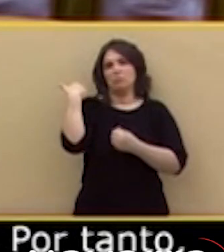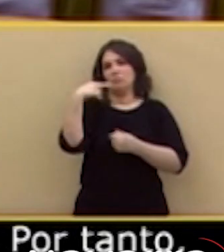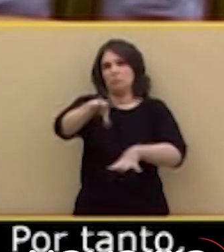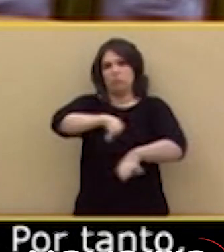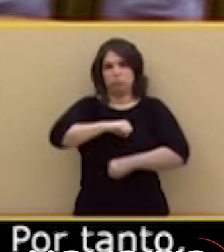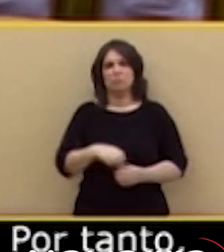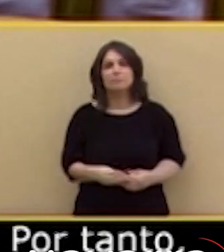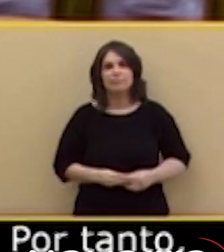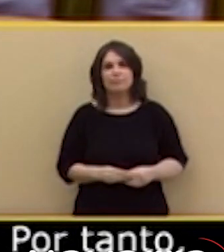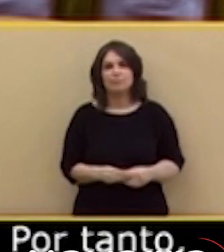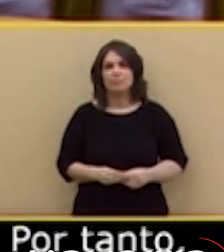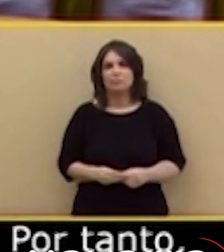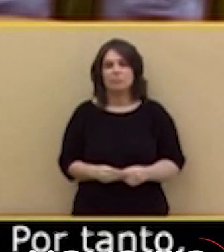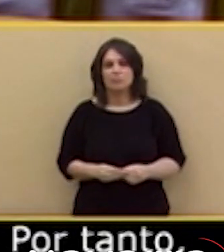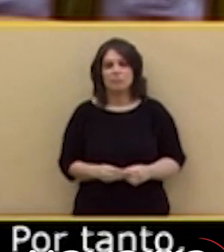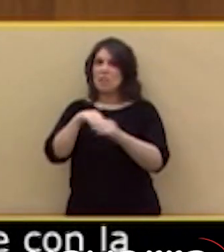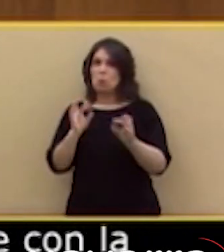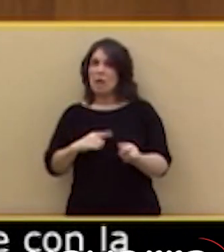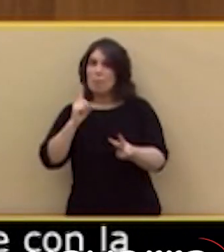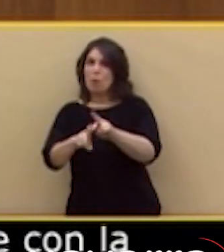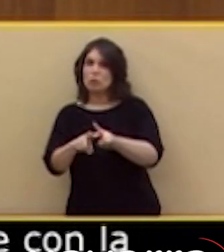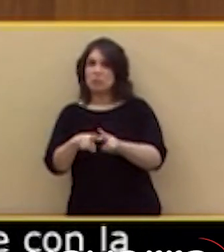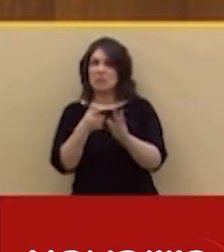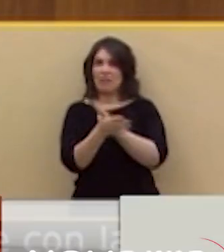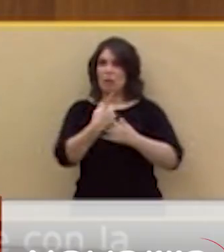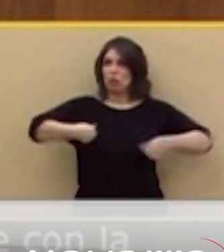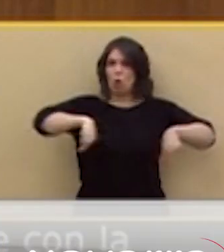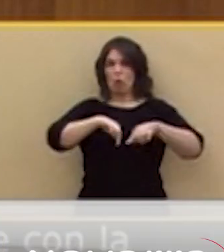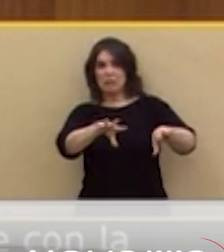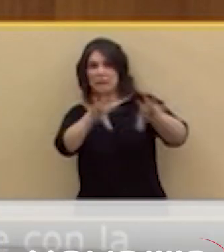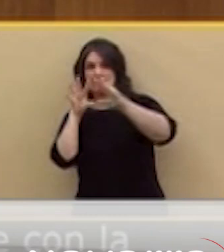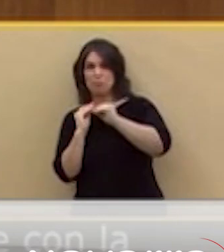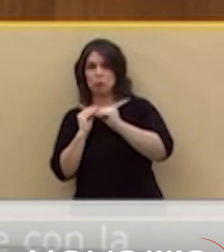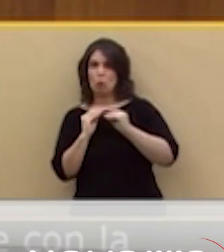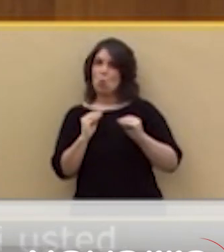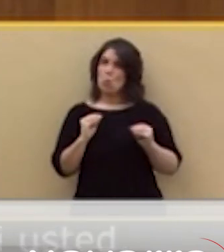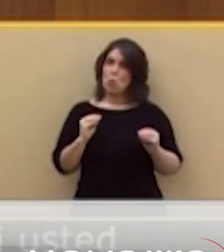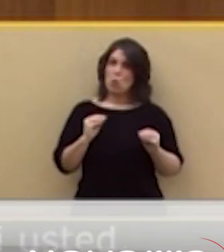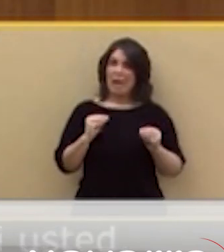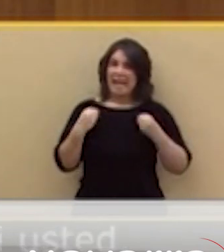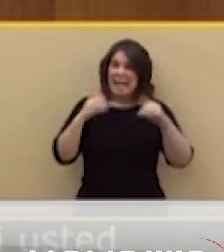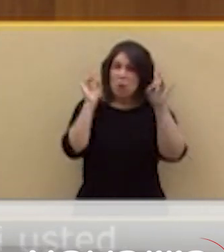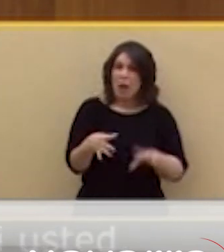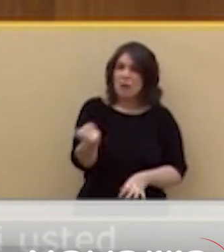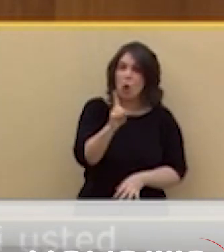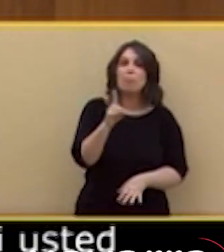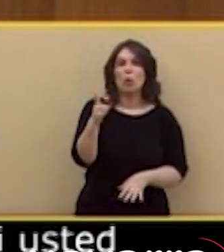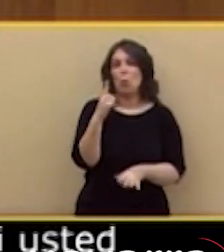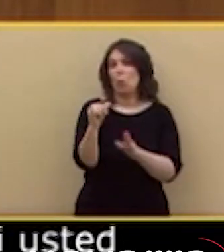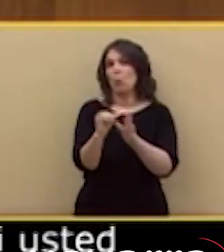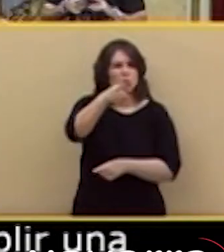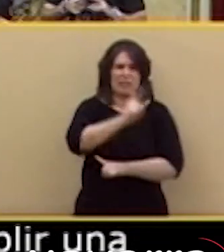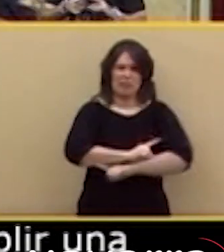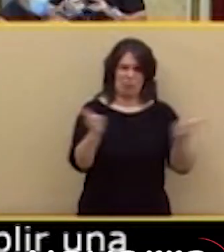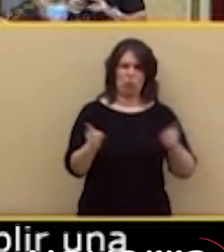Sánchez responde, pero sin referirse a Marlaska. Que si no es lo mismo, empieza para hacer lo mismo que la ultraderecha, y eso es un problema para la democracia